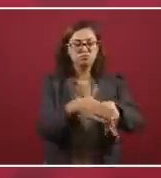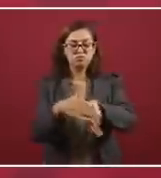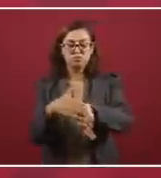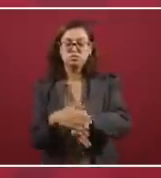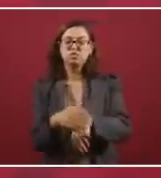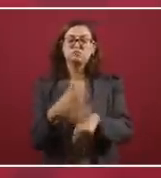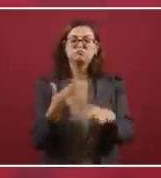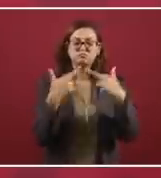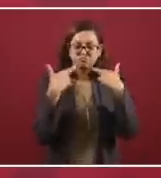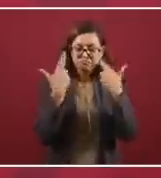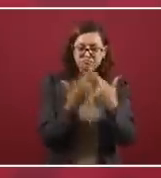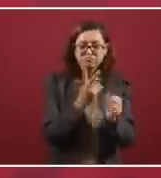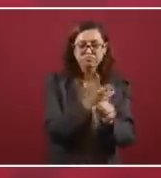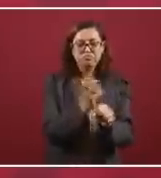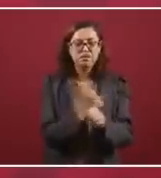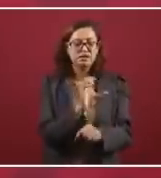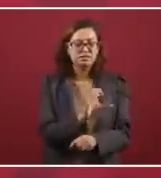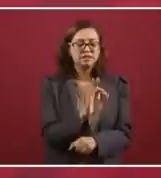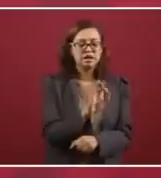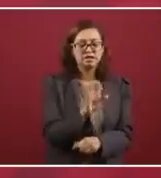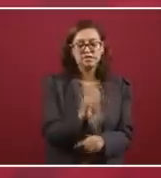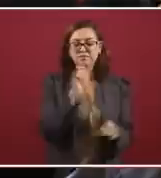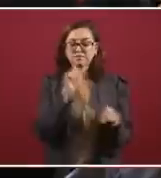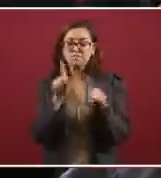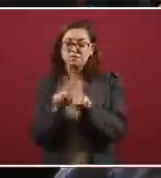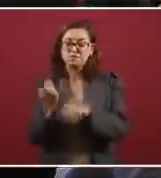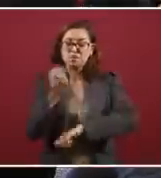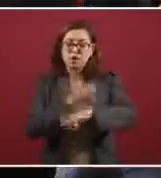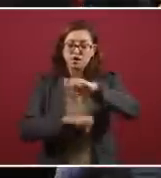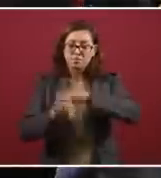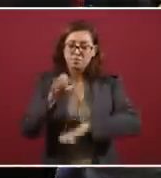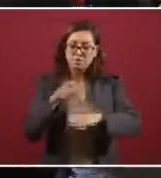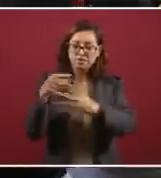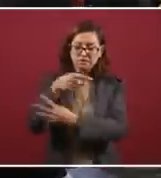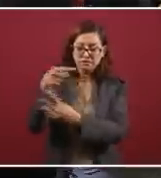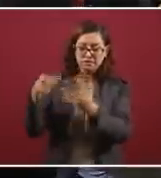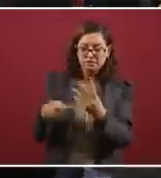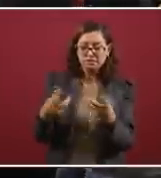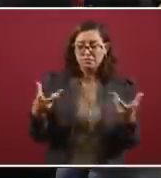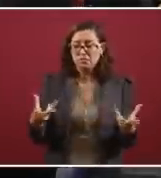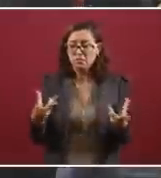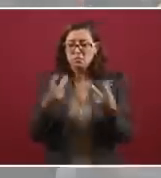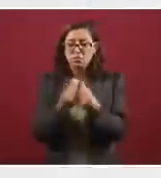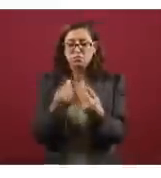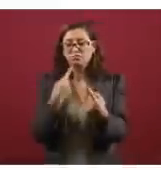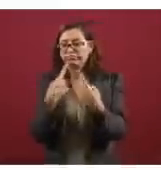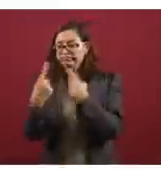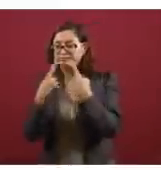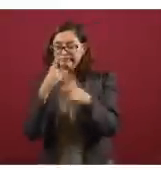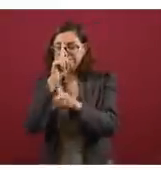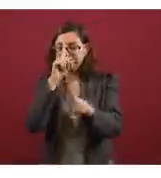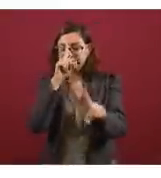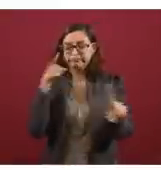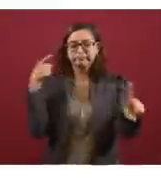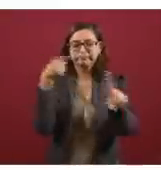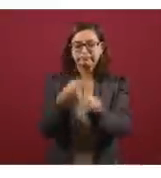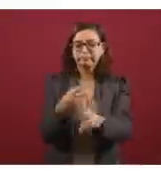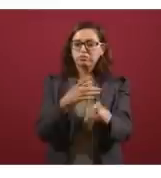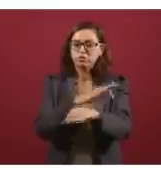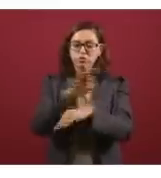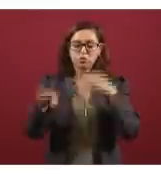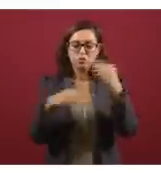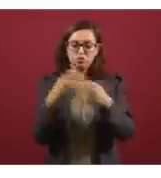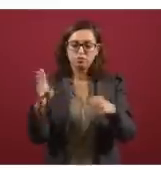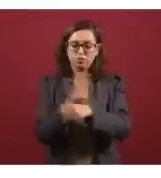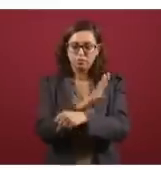CFE y las empresas transportistas para lograr un acuerdo en beneficio de todos. La CFE y